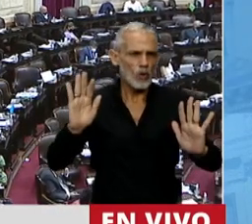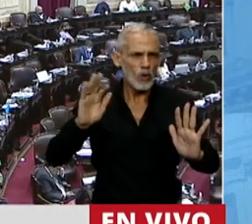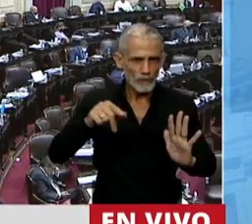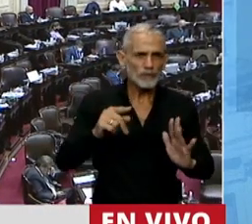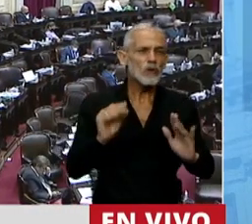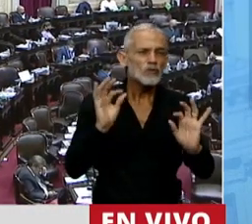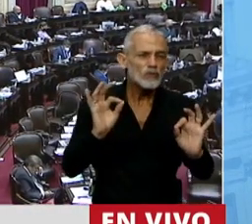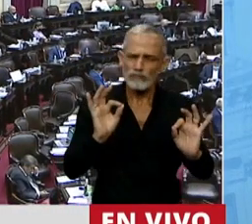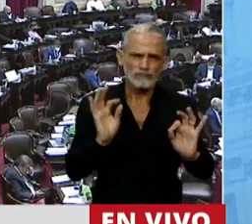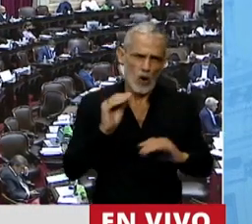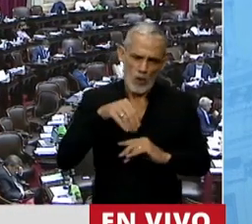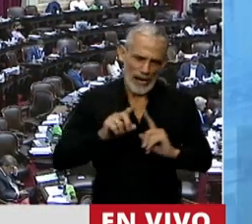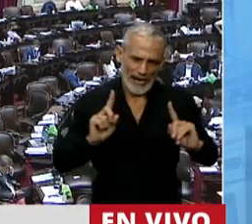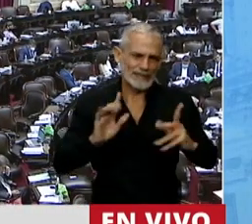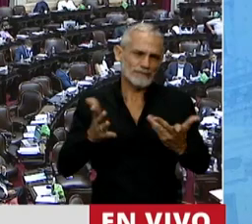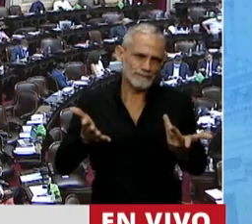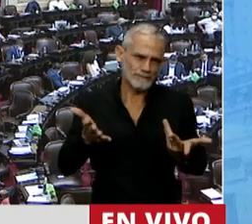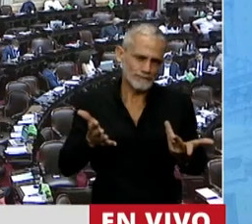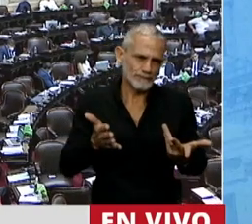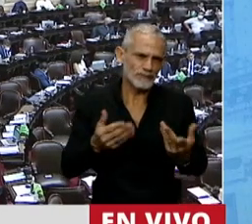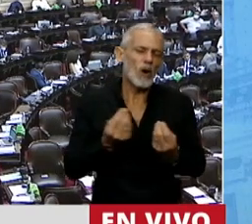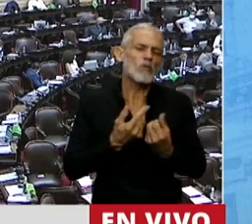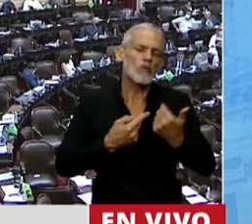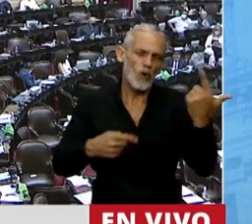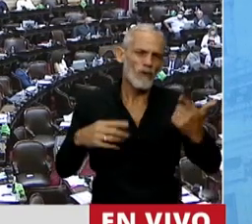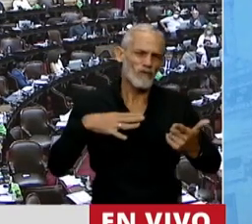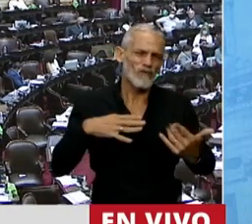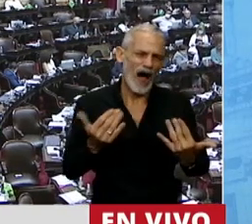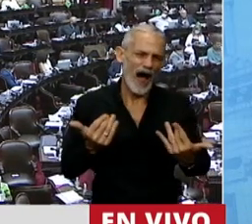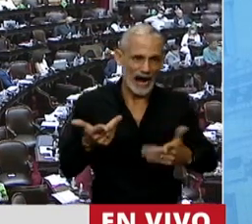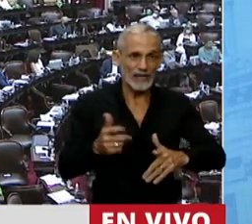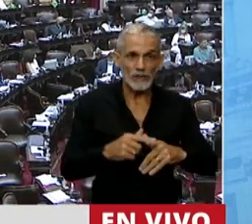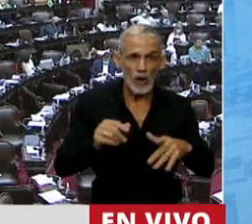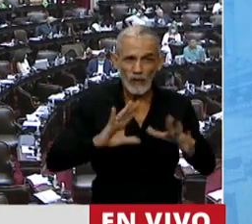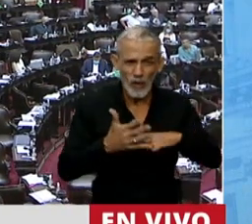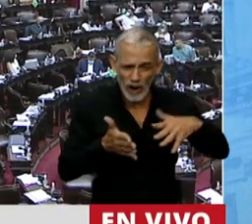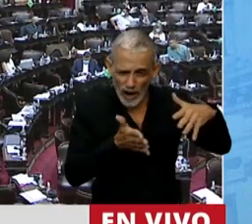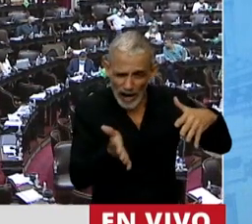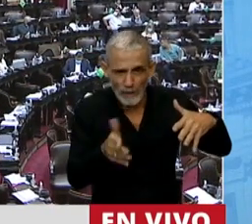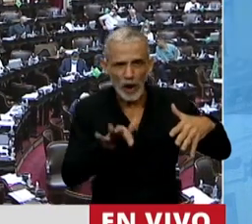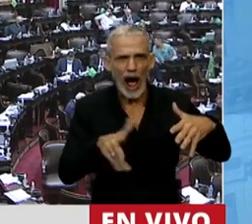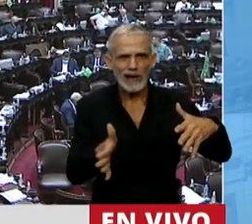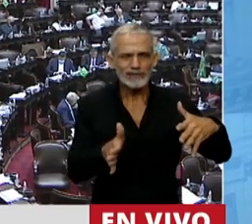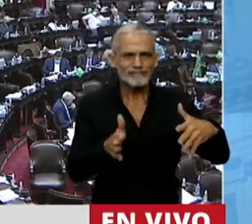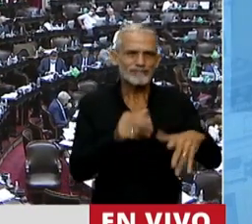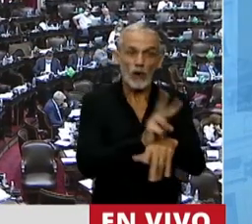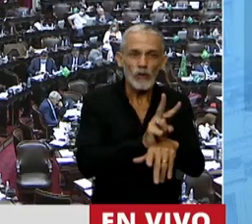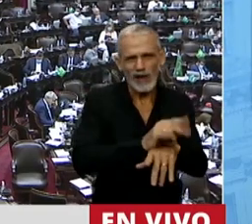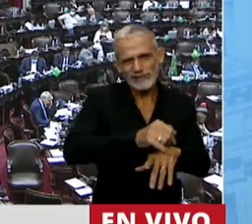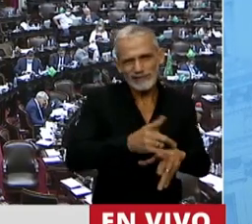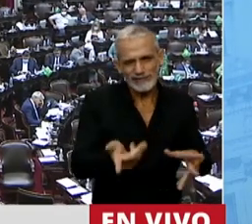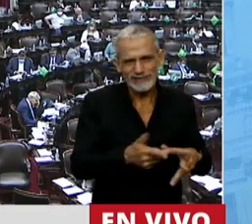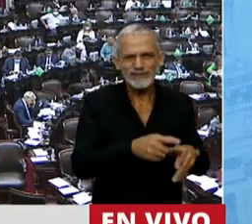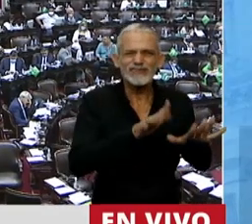cierto. Tal vez haya mucho que hacer, pero creo que el camino es ese. El camino es el de la protección hacia